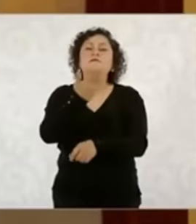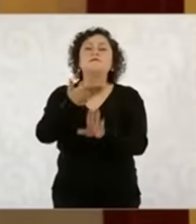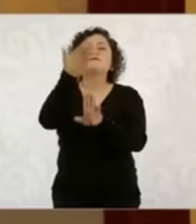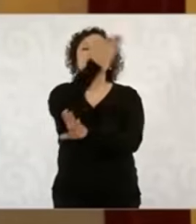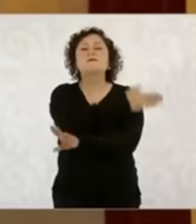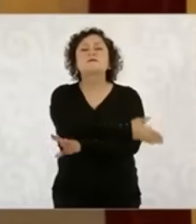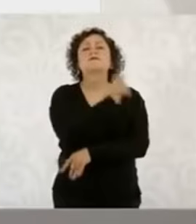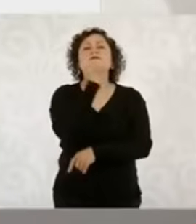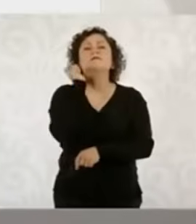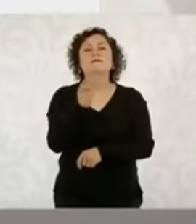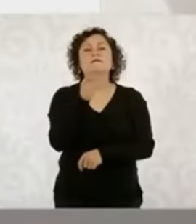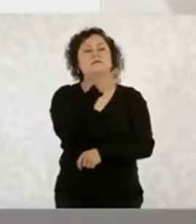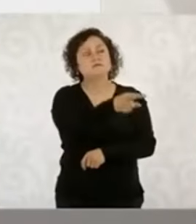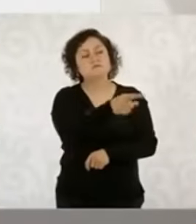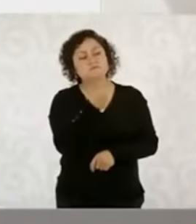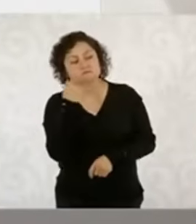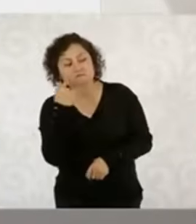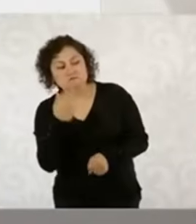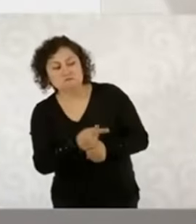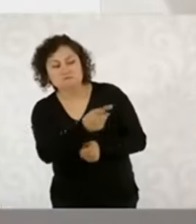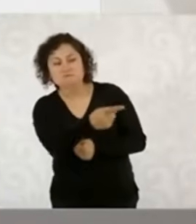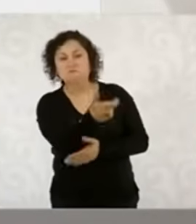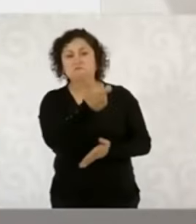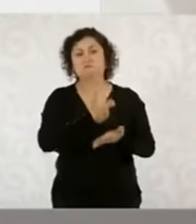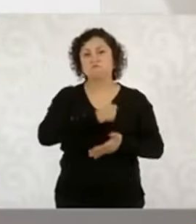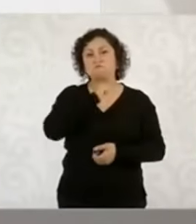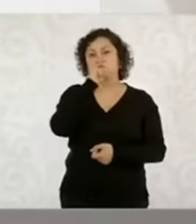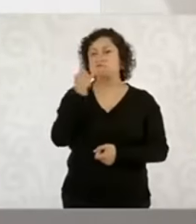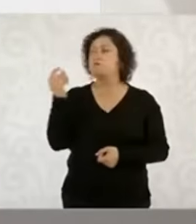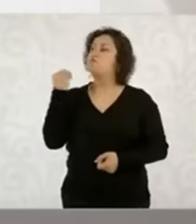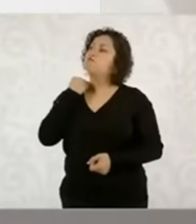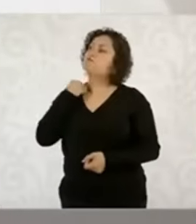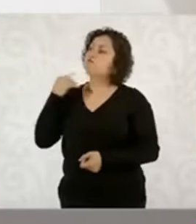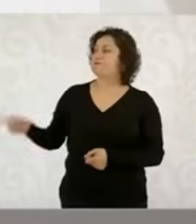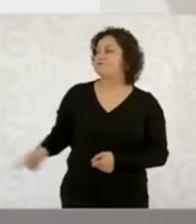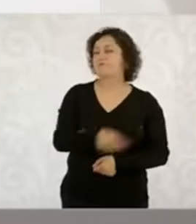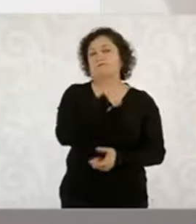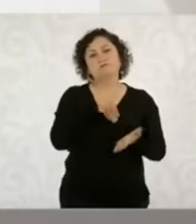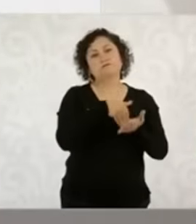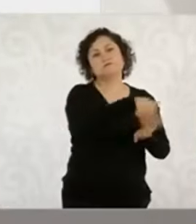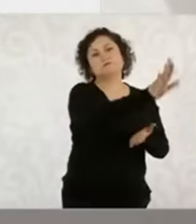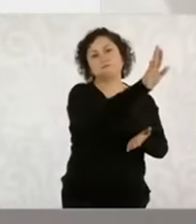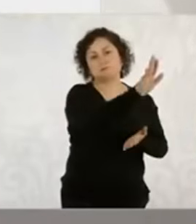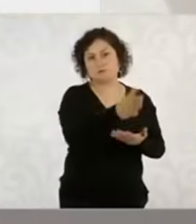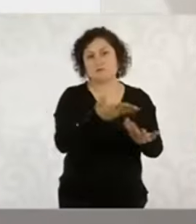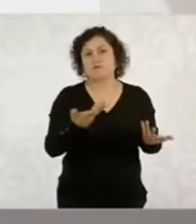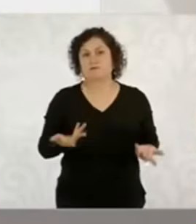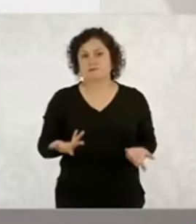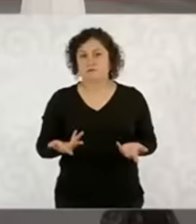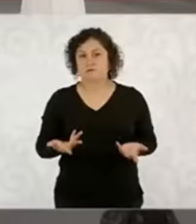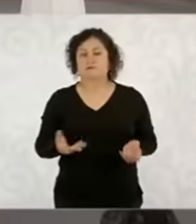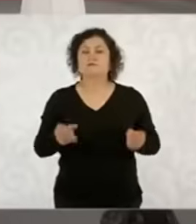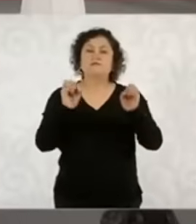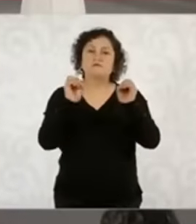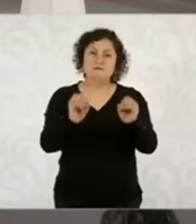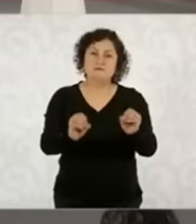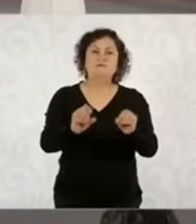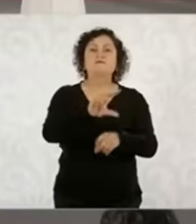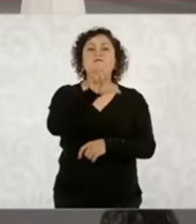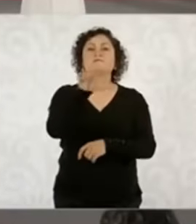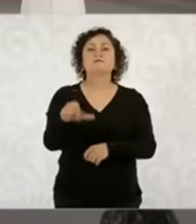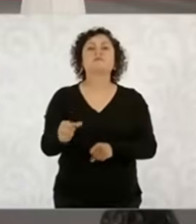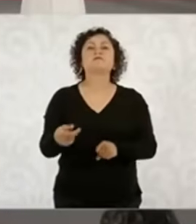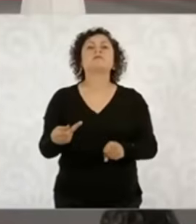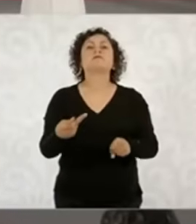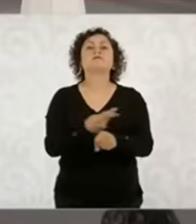casas a particulares que les daban una chaineadita, una pintadita, les ponían la puerta, la ventana y